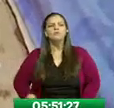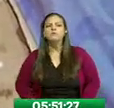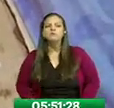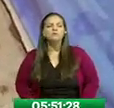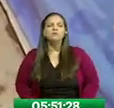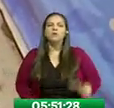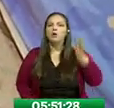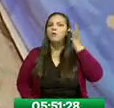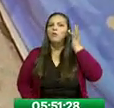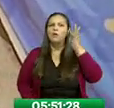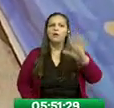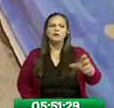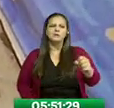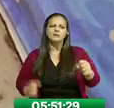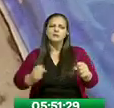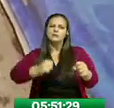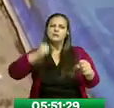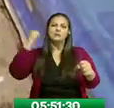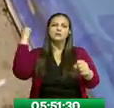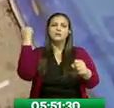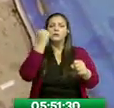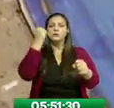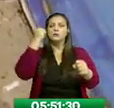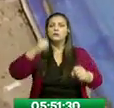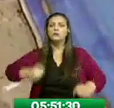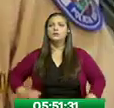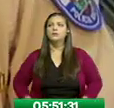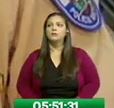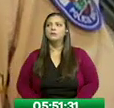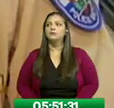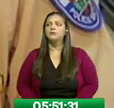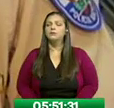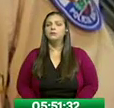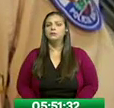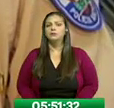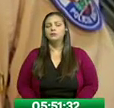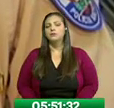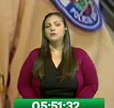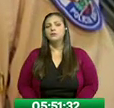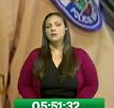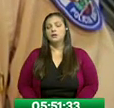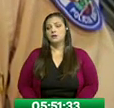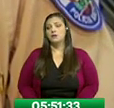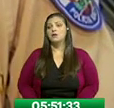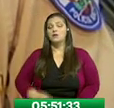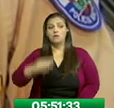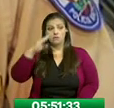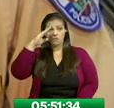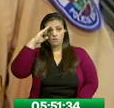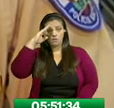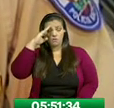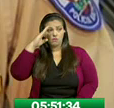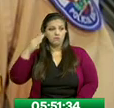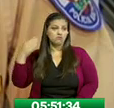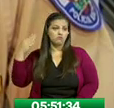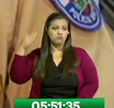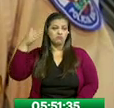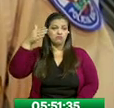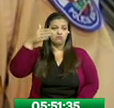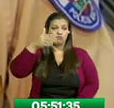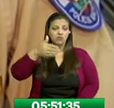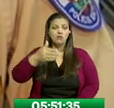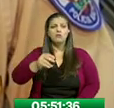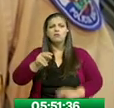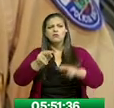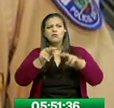había agredido con cuchillo a su ex conviviente. Bueno, pues este señor pues se había acercado hasta su